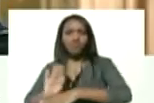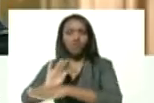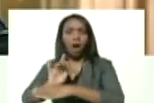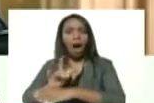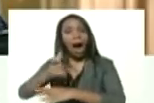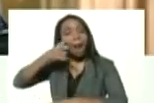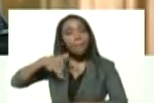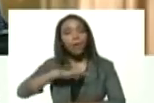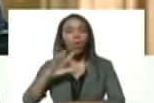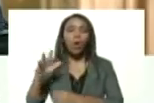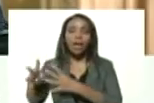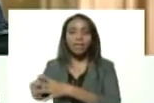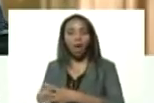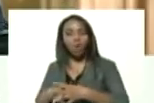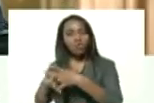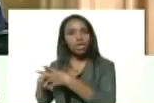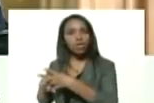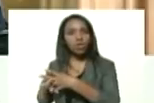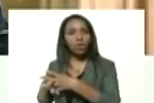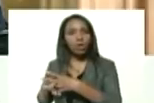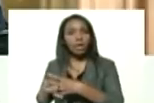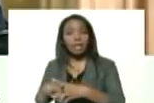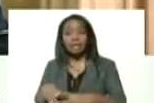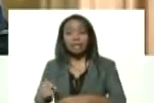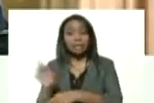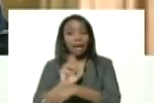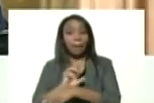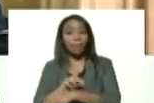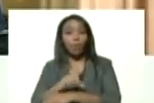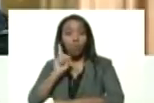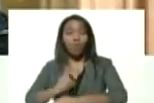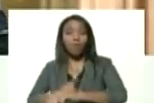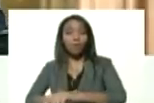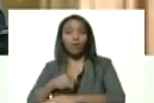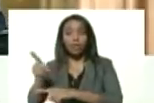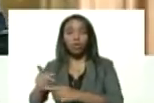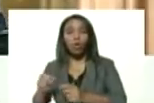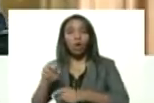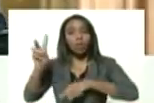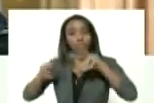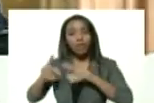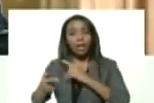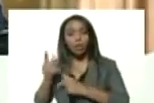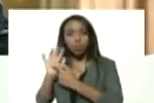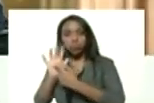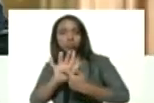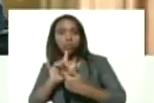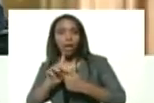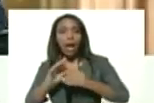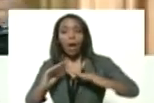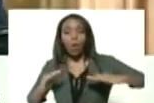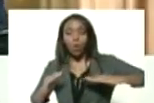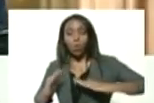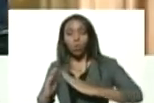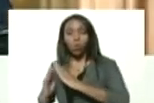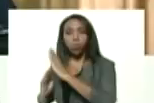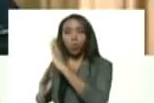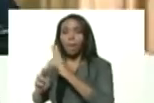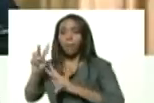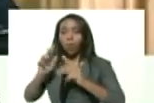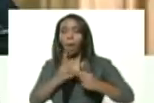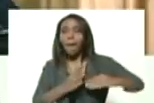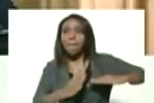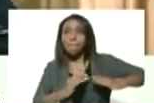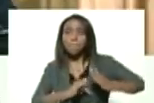eeuu miren en un momentico y esto va exponencial dice tu la curva exponencial las